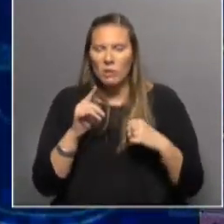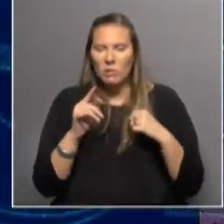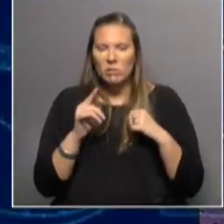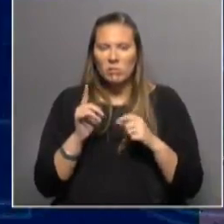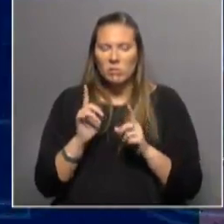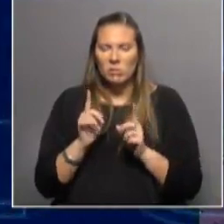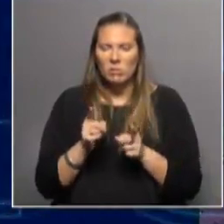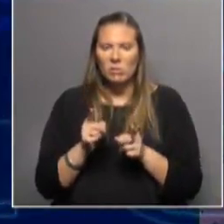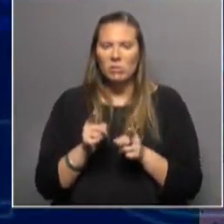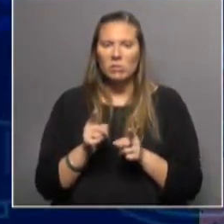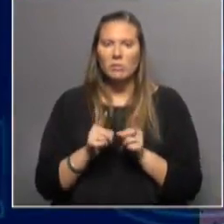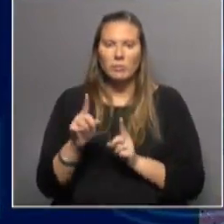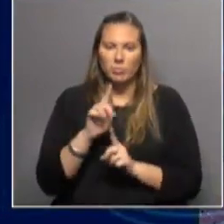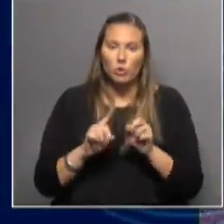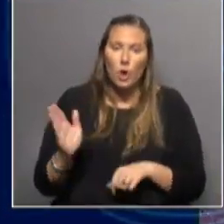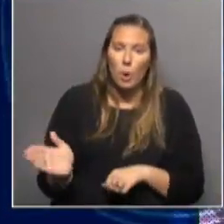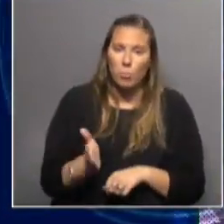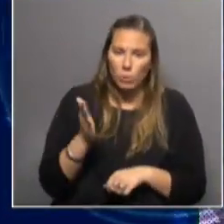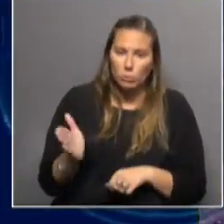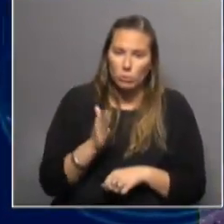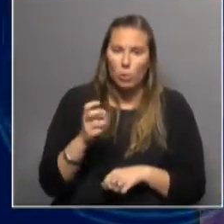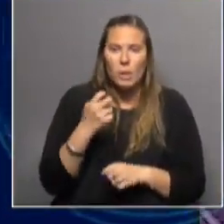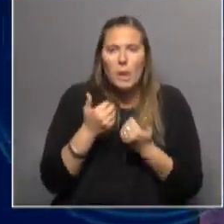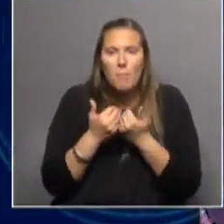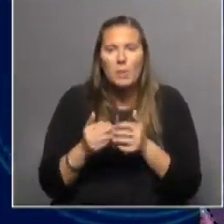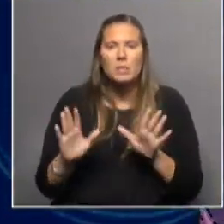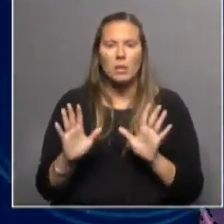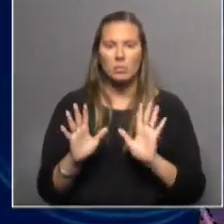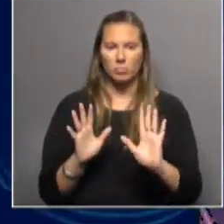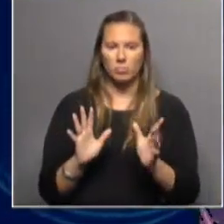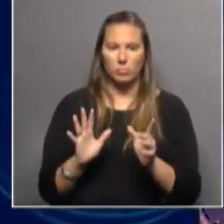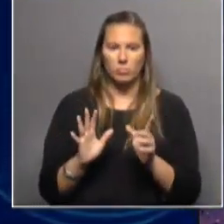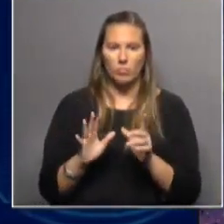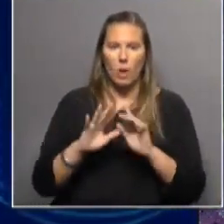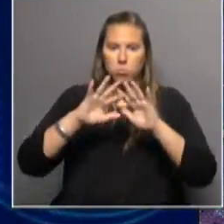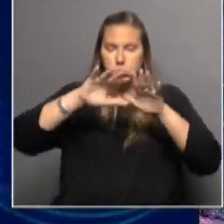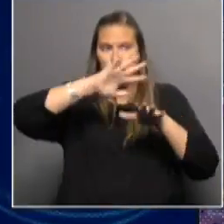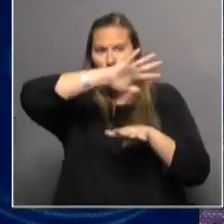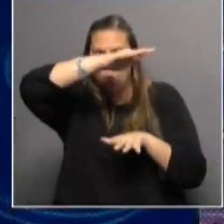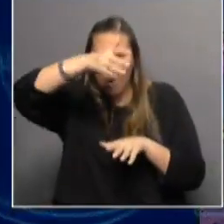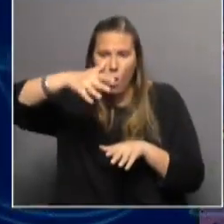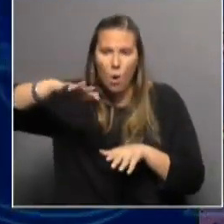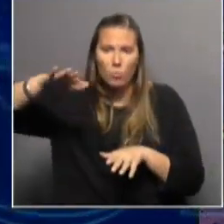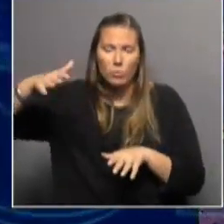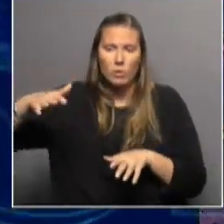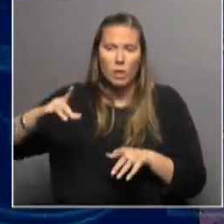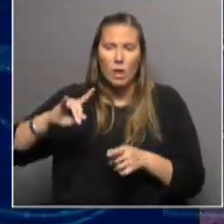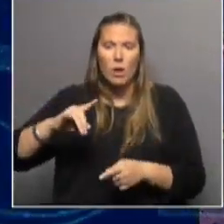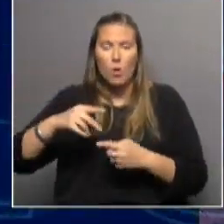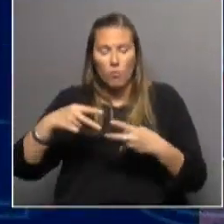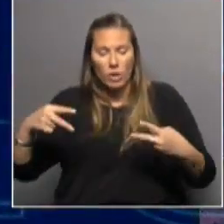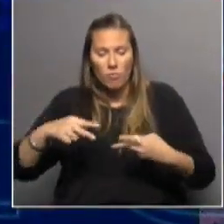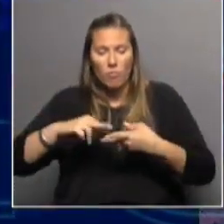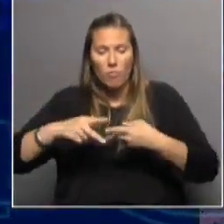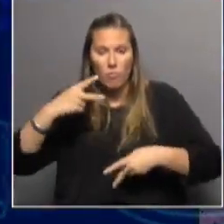va algunos productores van a dar el paso de empezar a instalar este montes que variedades que se adaptan